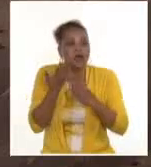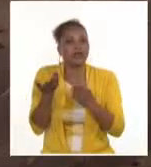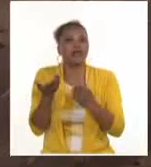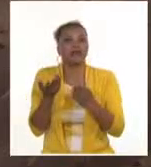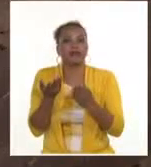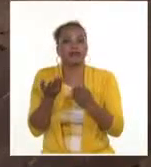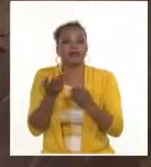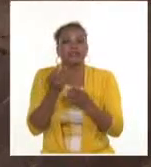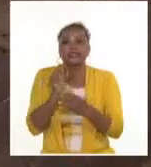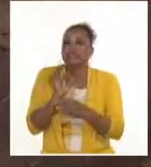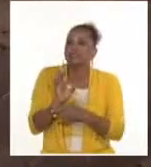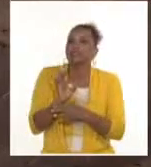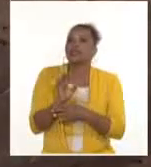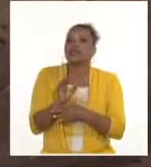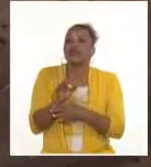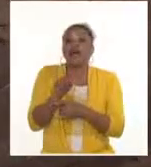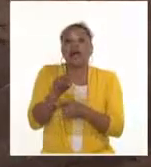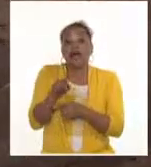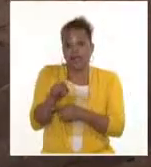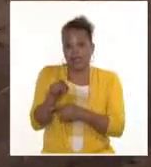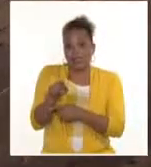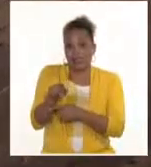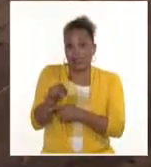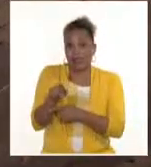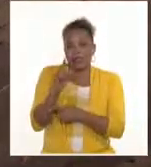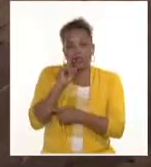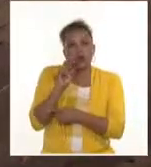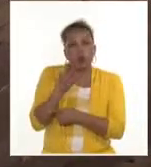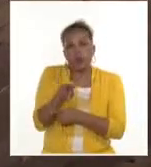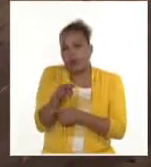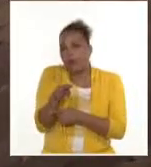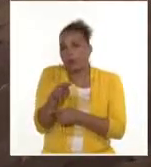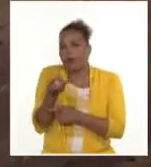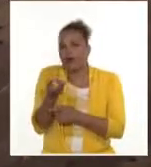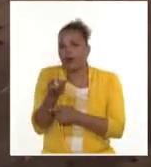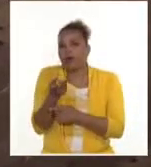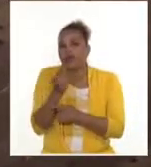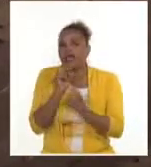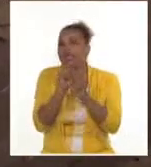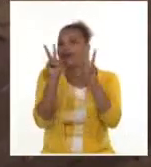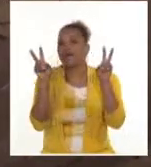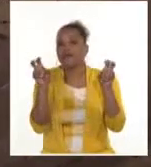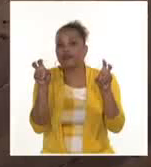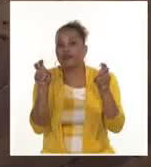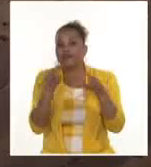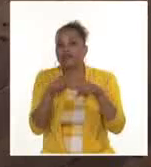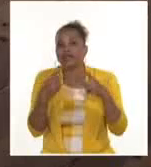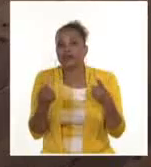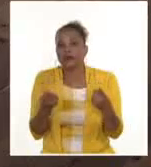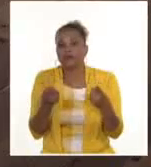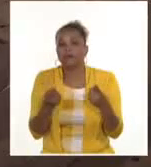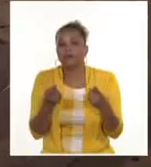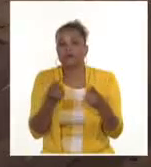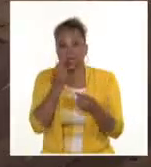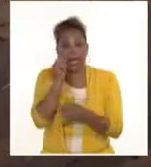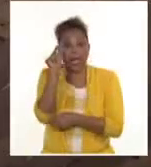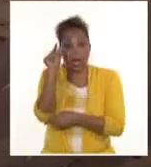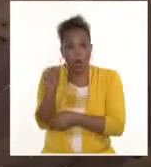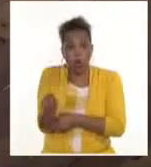ahí ahí Busco la famosa frase esa de berton br al